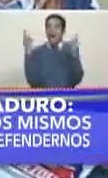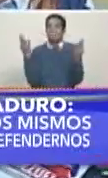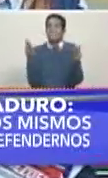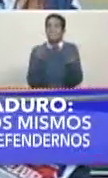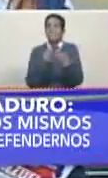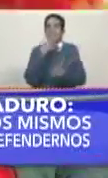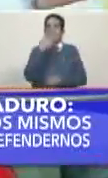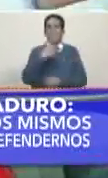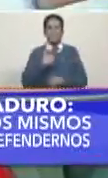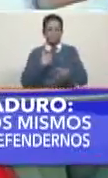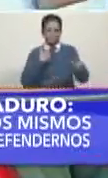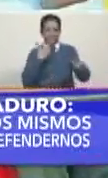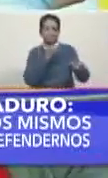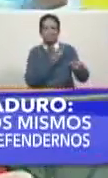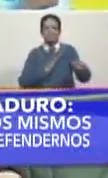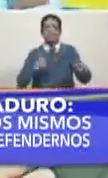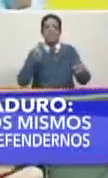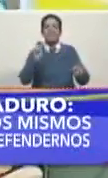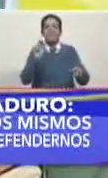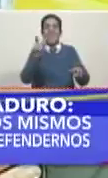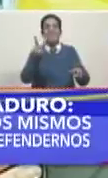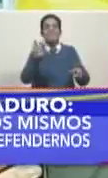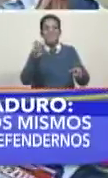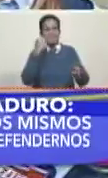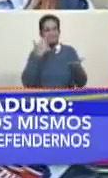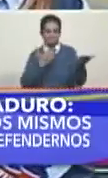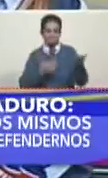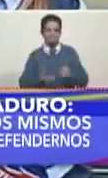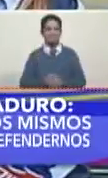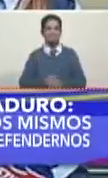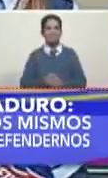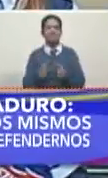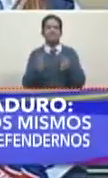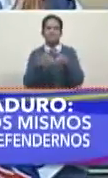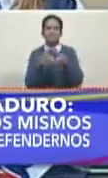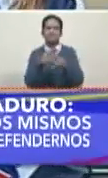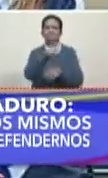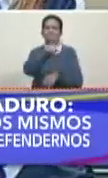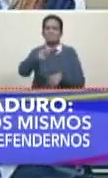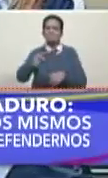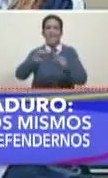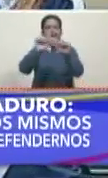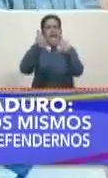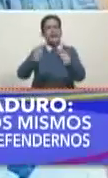Aquí está Winston Vallenilla. Aquí están un grupo de artistas